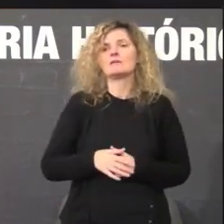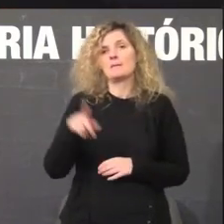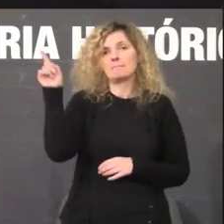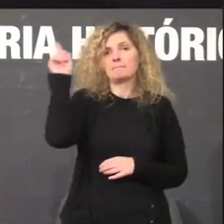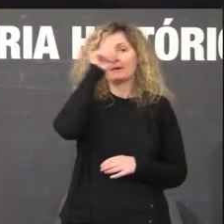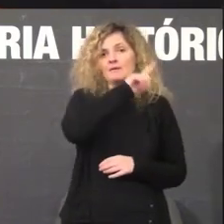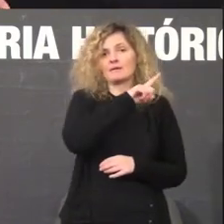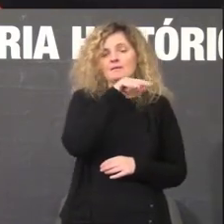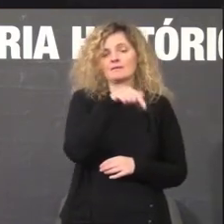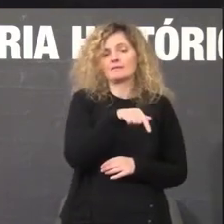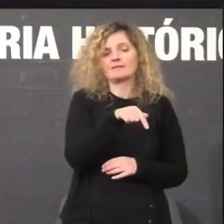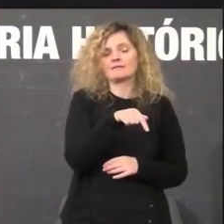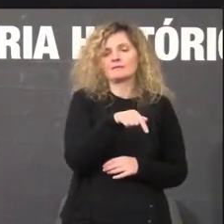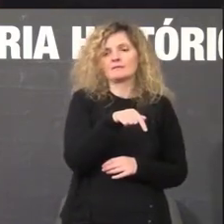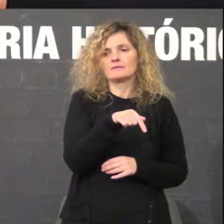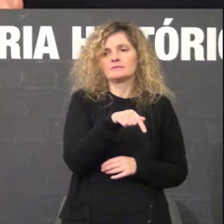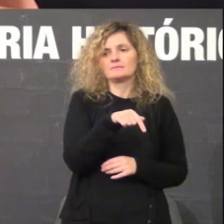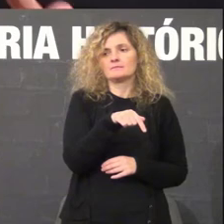Madrid,